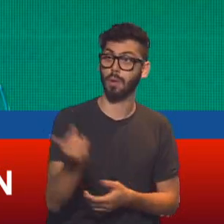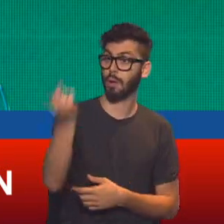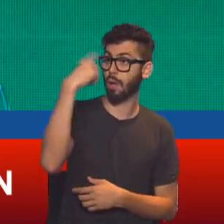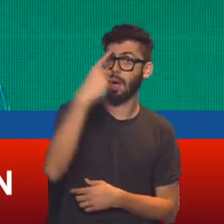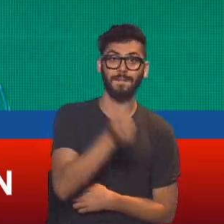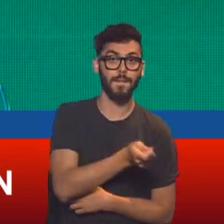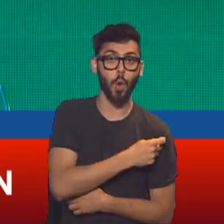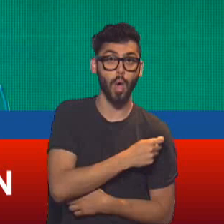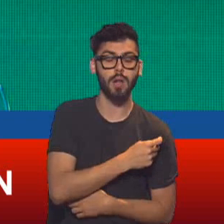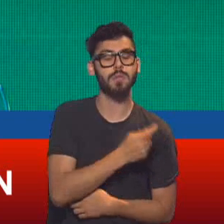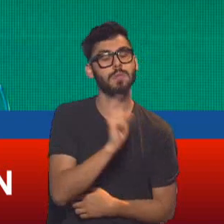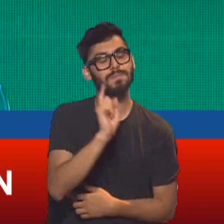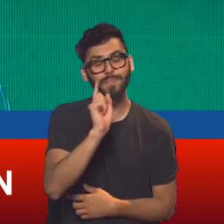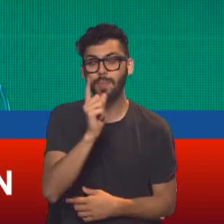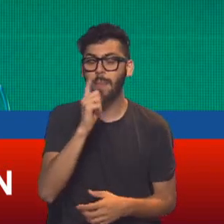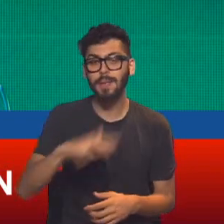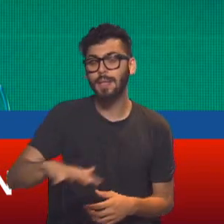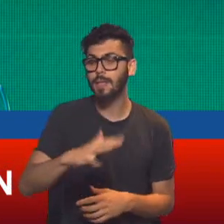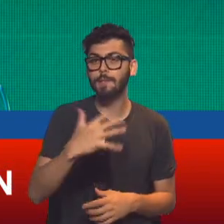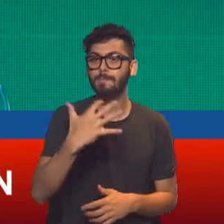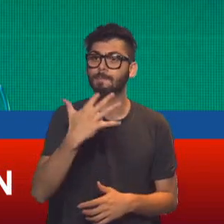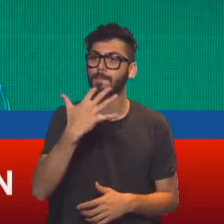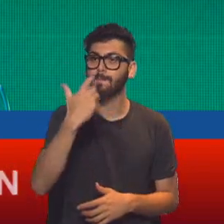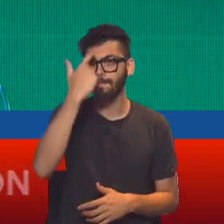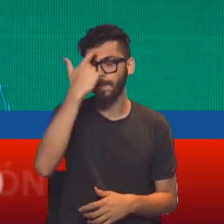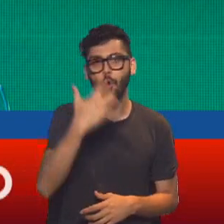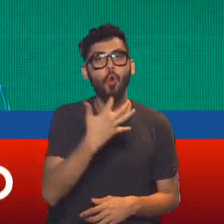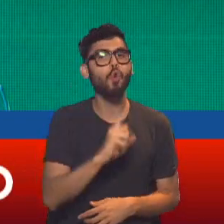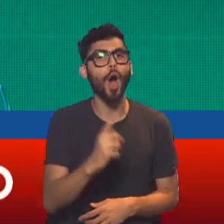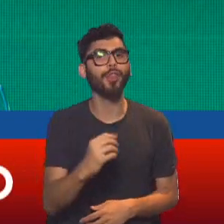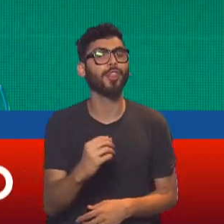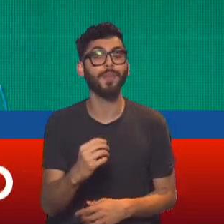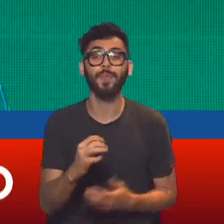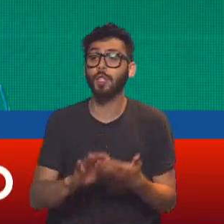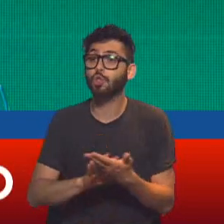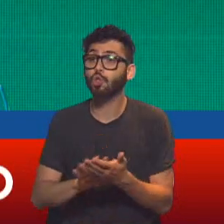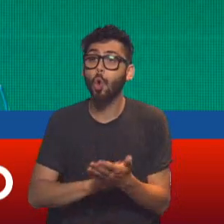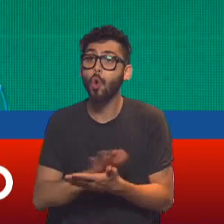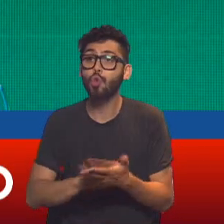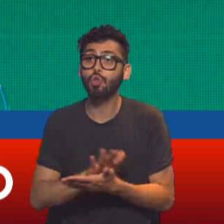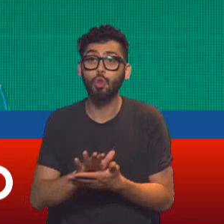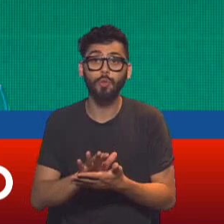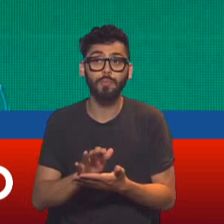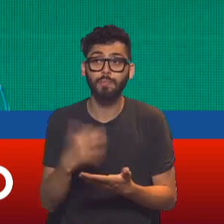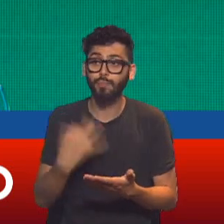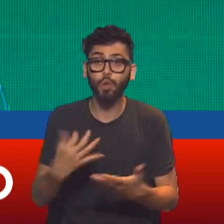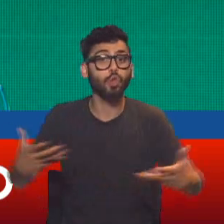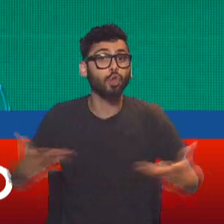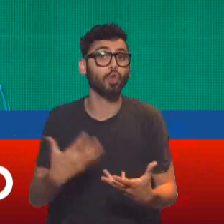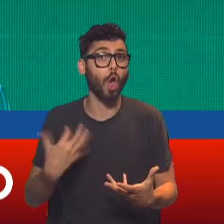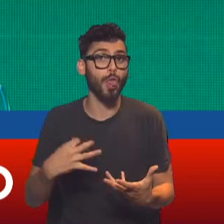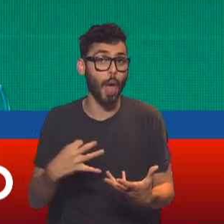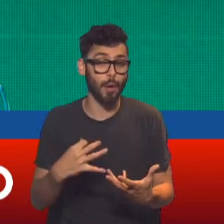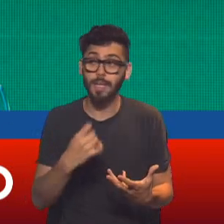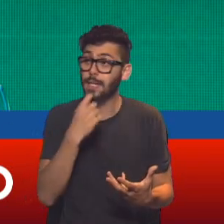pero lo que no terminamos de aprender y de entender, me parece que la solución acá es colectiva. Tenemos que estar todos vacunados como para poder dejar